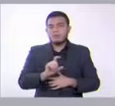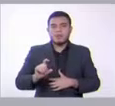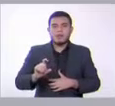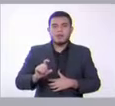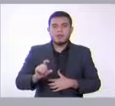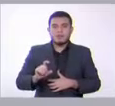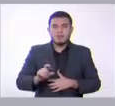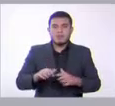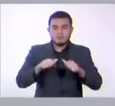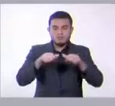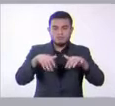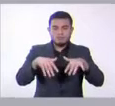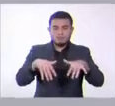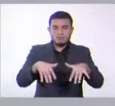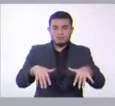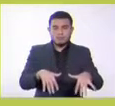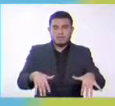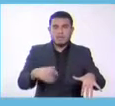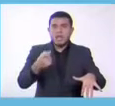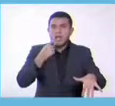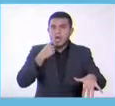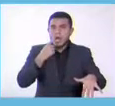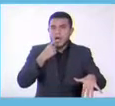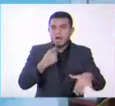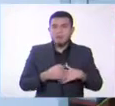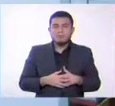redes cristalinas.